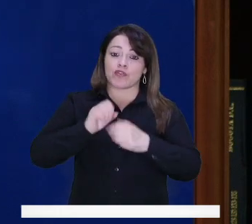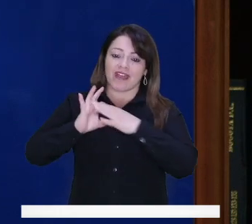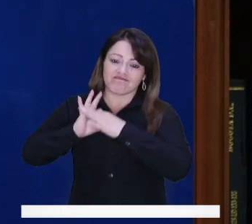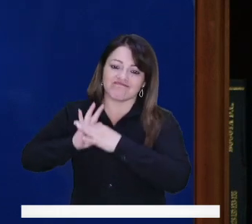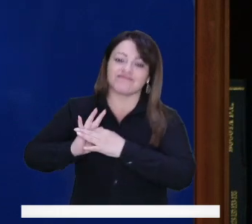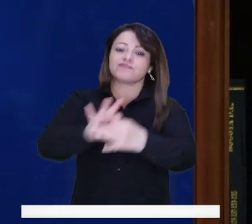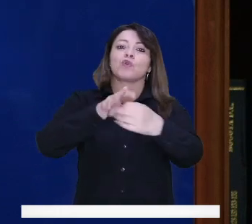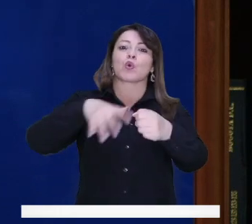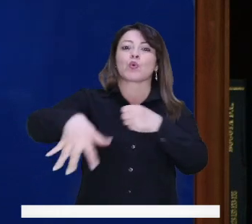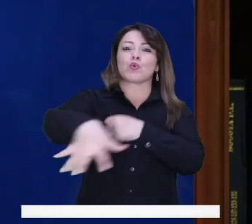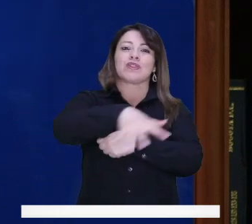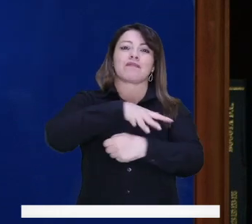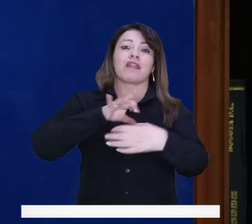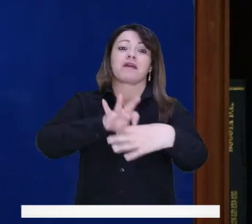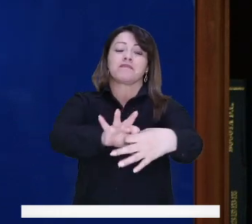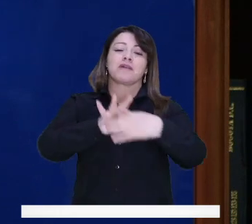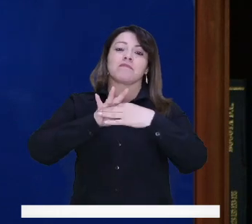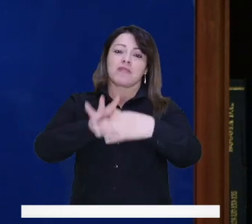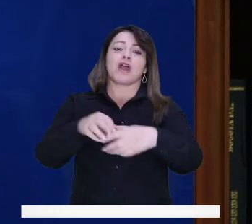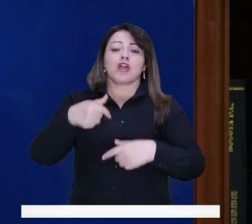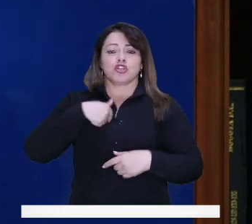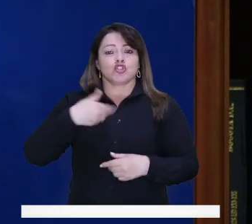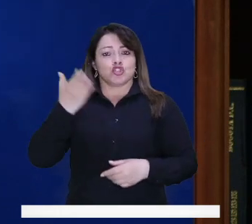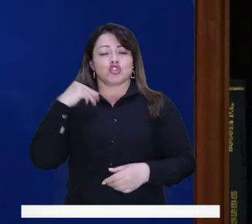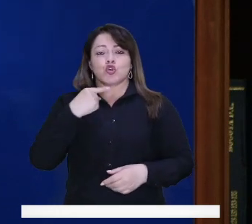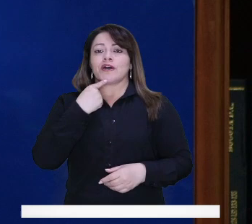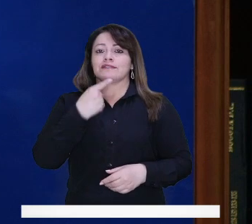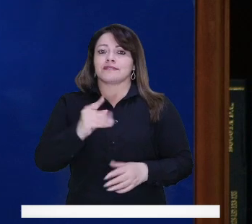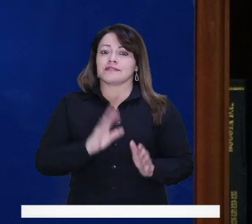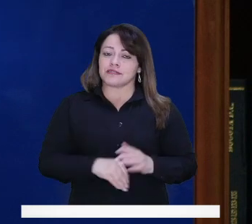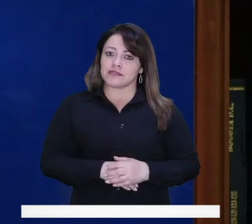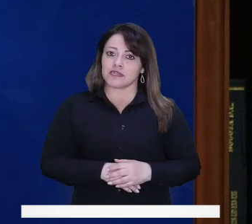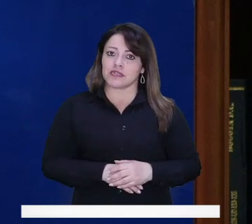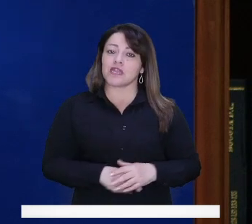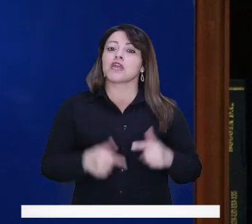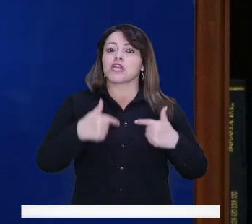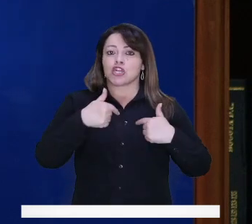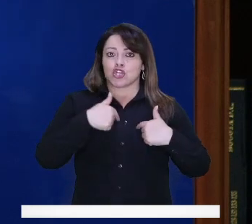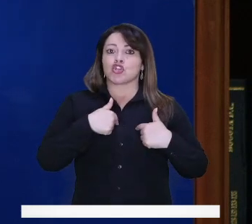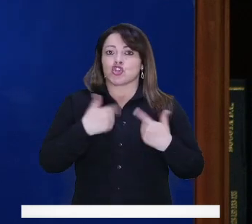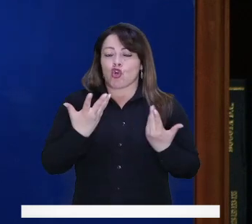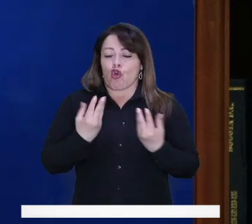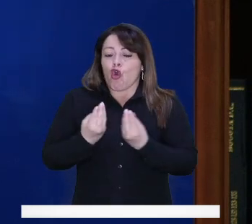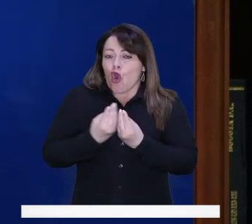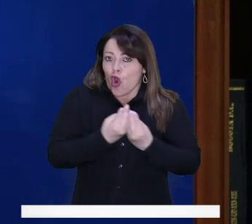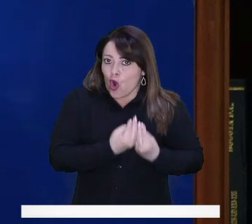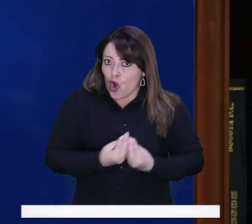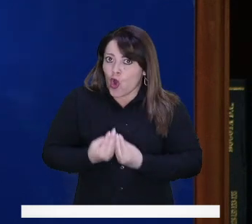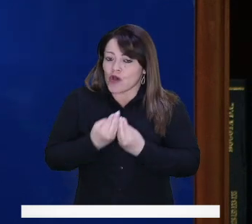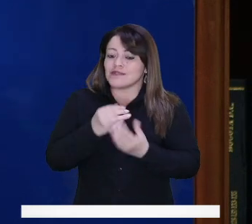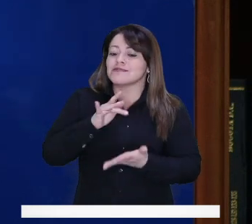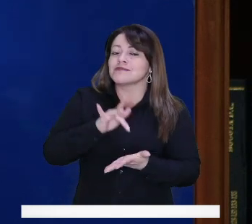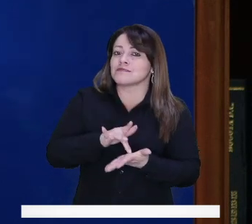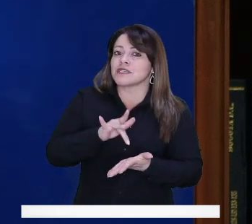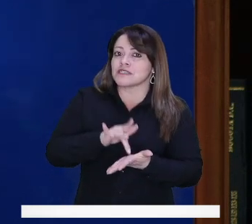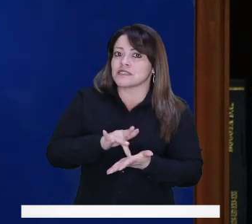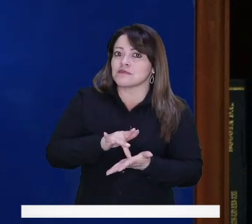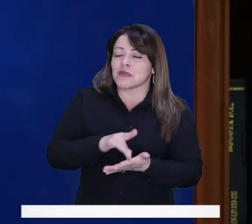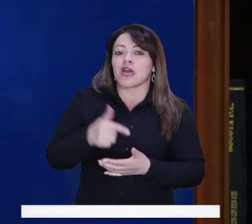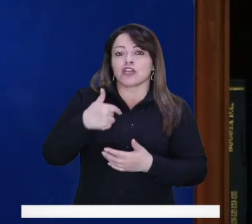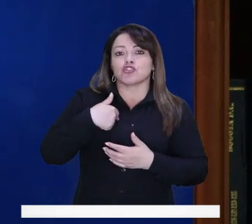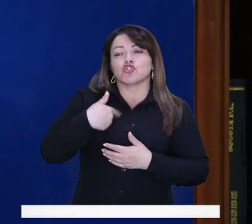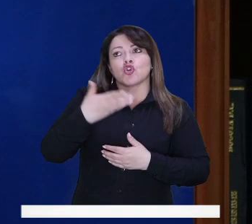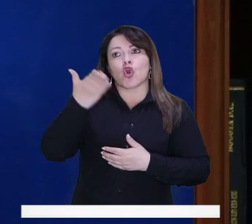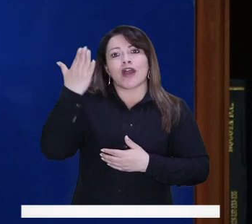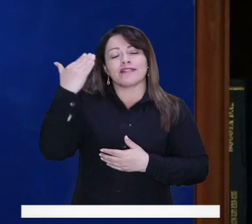metropolitana. Yo lo dije, tuve además la gran fortuna, yo soy concejal de repechaje, de tal manera que